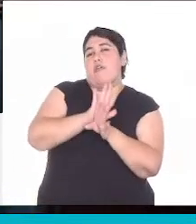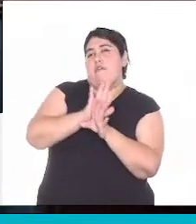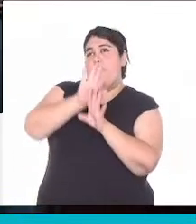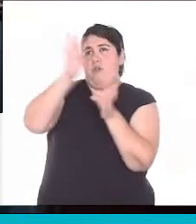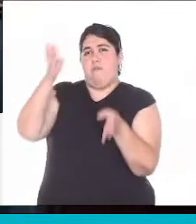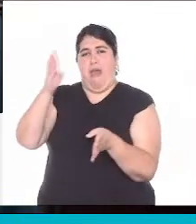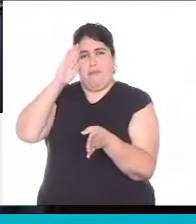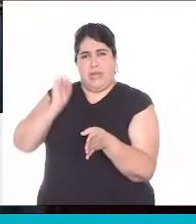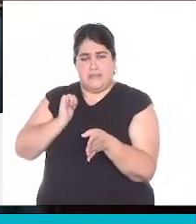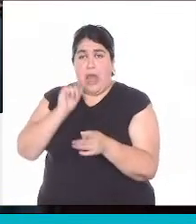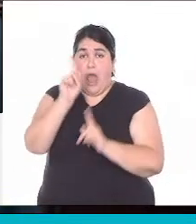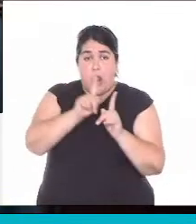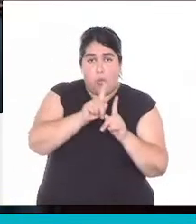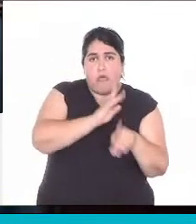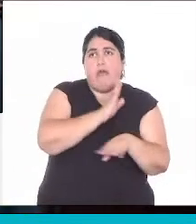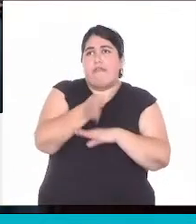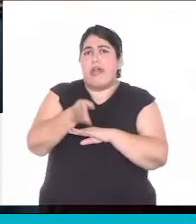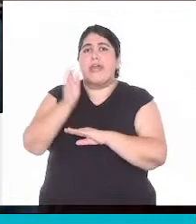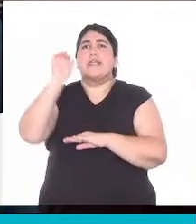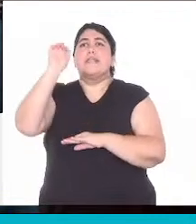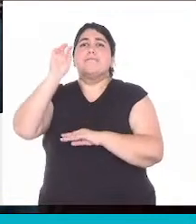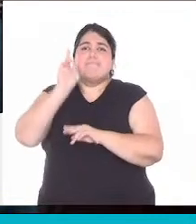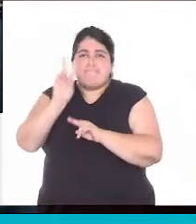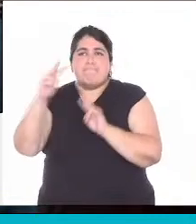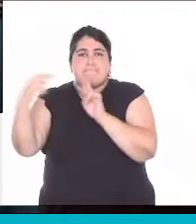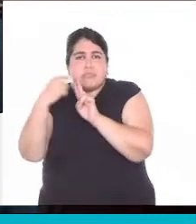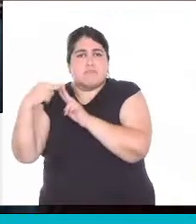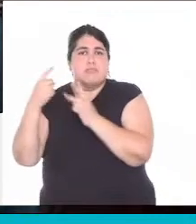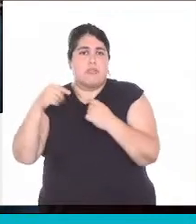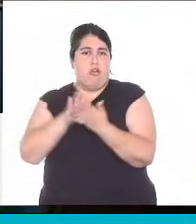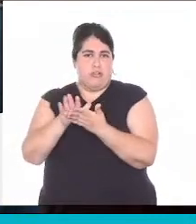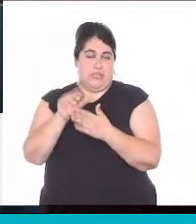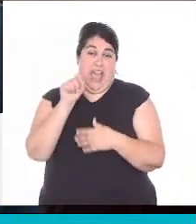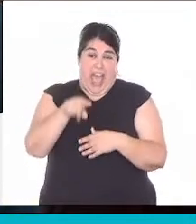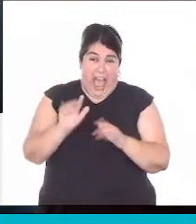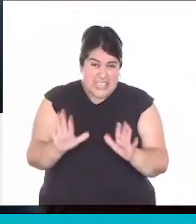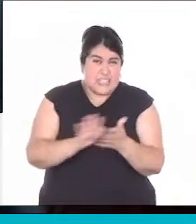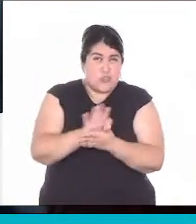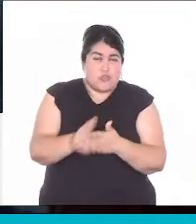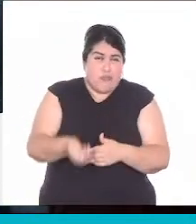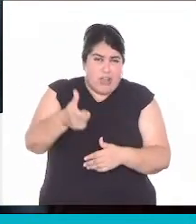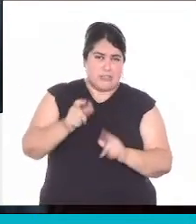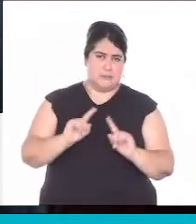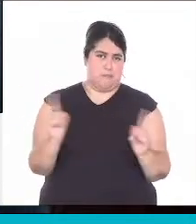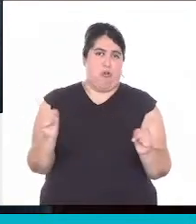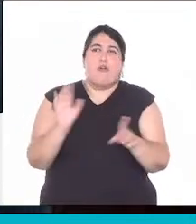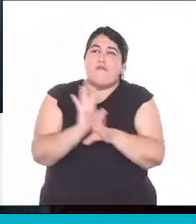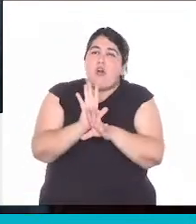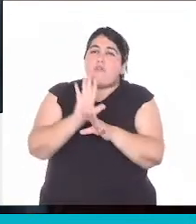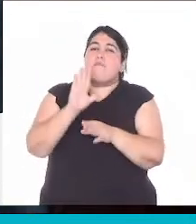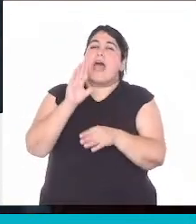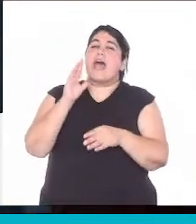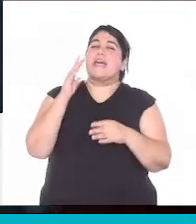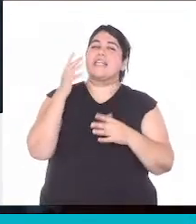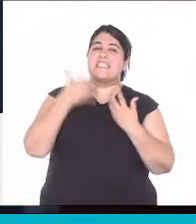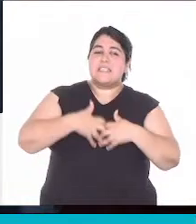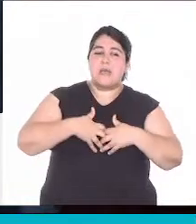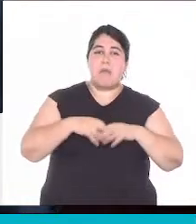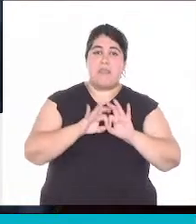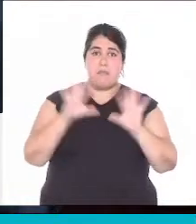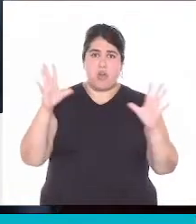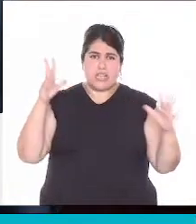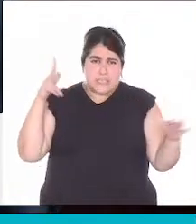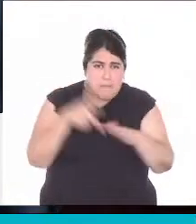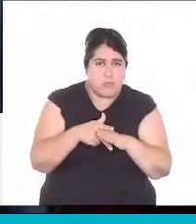¿no? Claramente no era la solución, sin lugar a dudas nunca va a ser la solución interrumpir el sistema democrático y después, por supuesto, lo